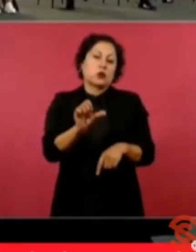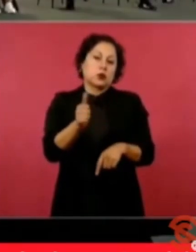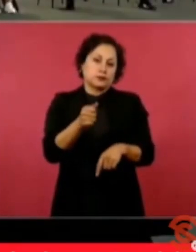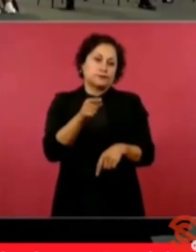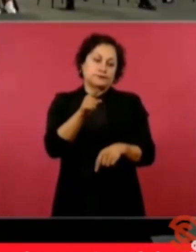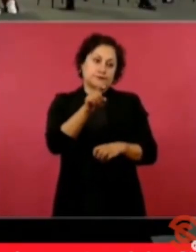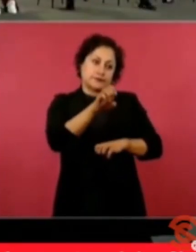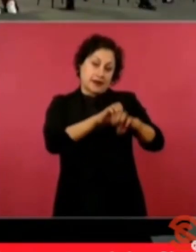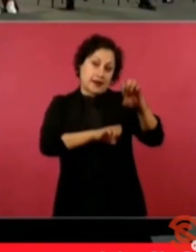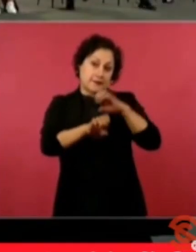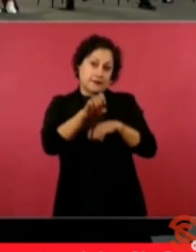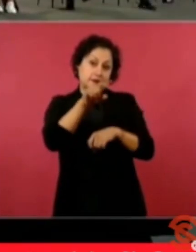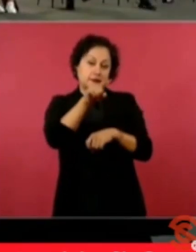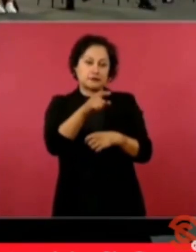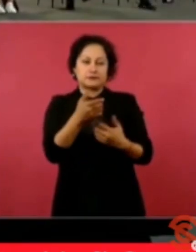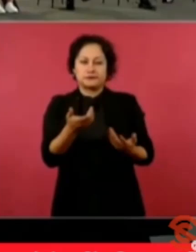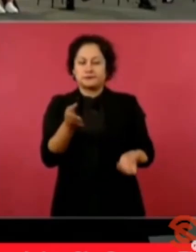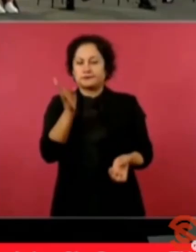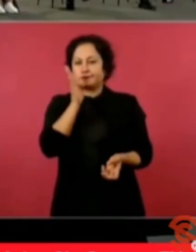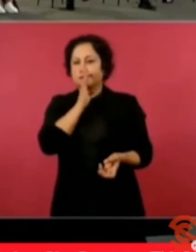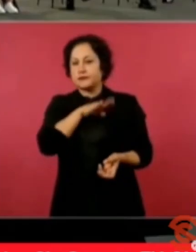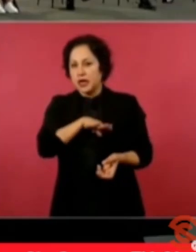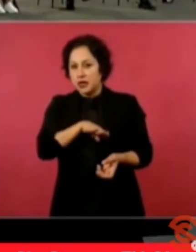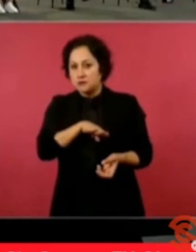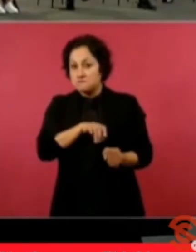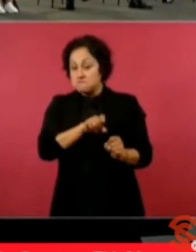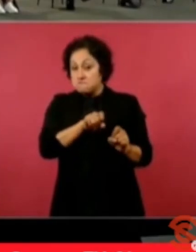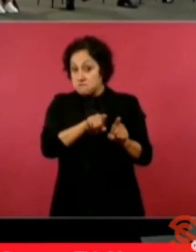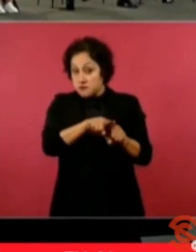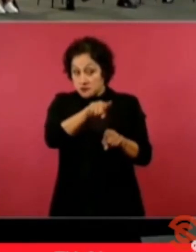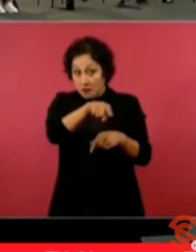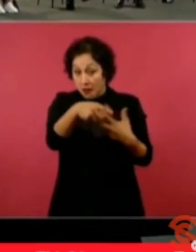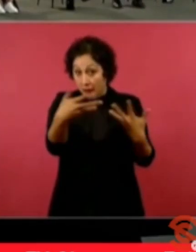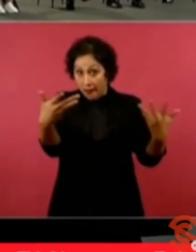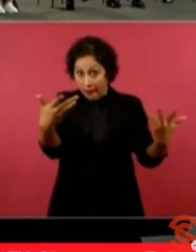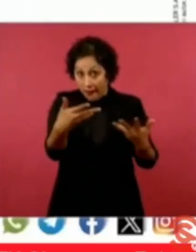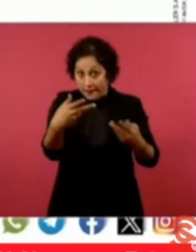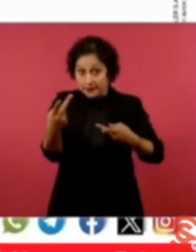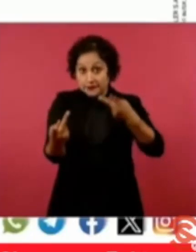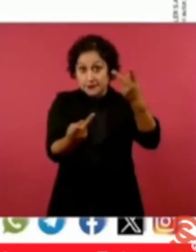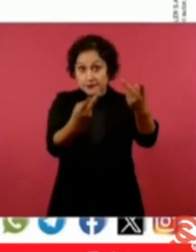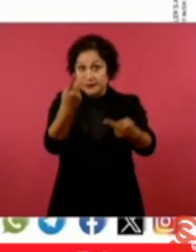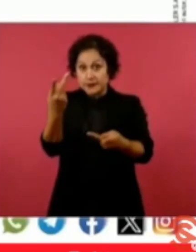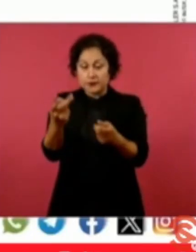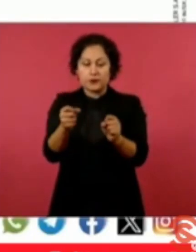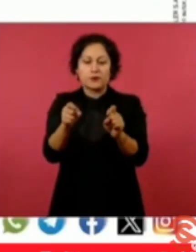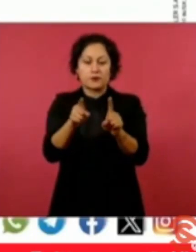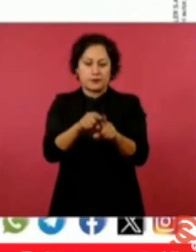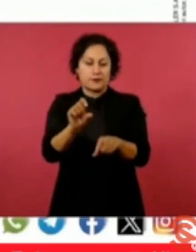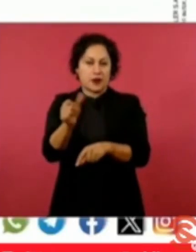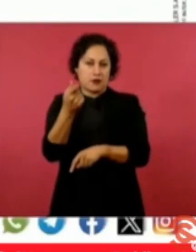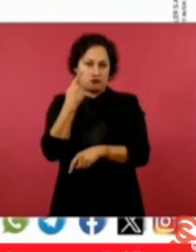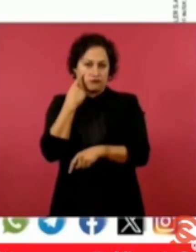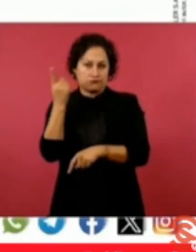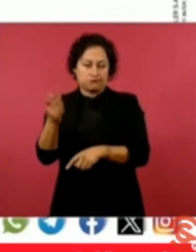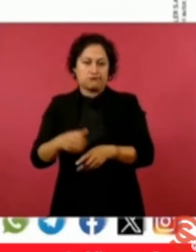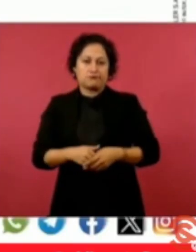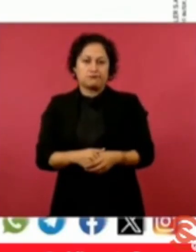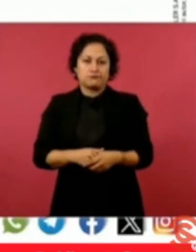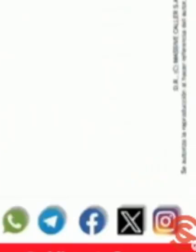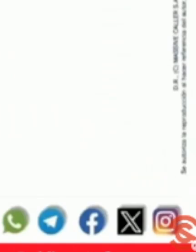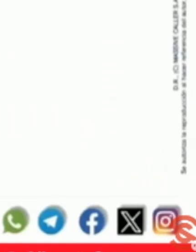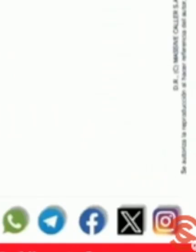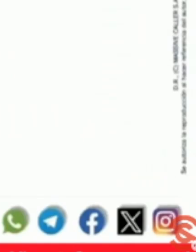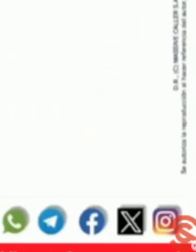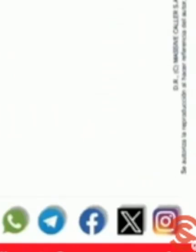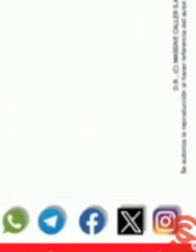esta encuestadora que falló en la pasada elección y que, bueno, hasta ellos mismos aceptaron que manipularon los resultados, publicó